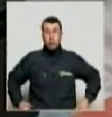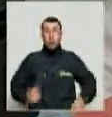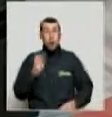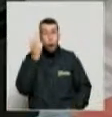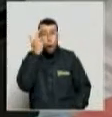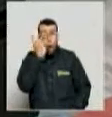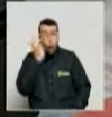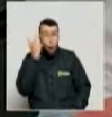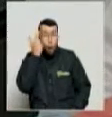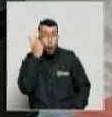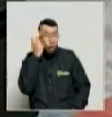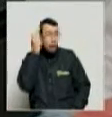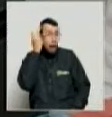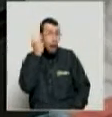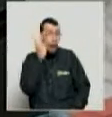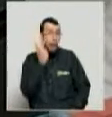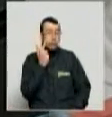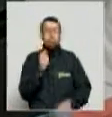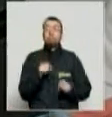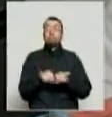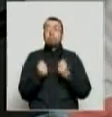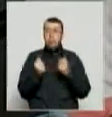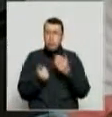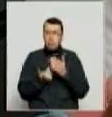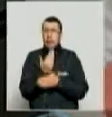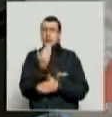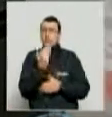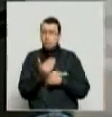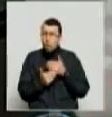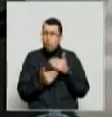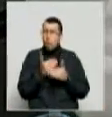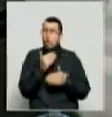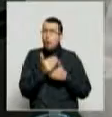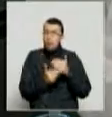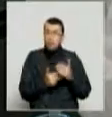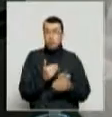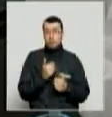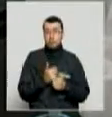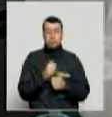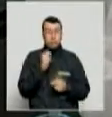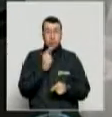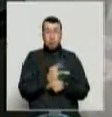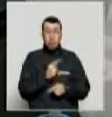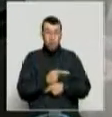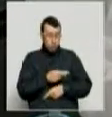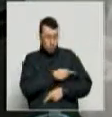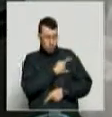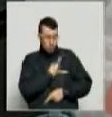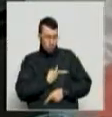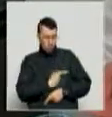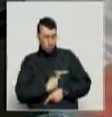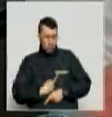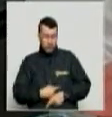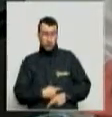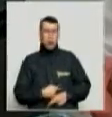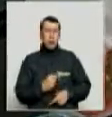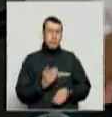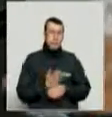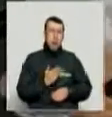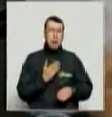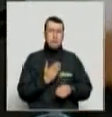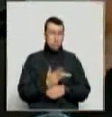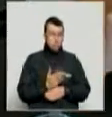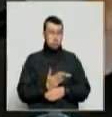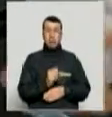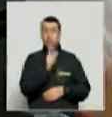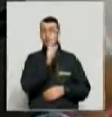ojos, empieza a dañar los vasitos del mismo corazón. Y la persona,